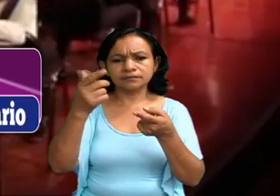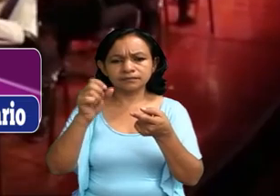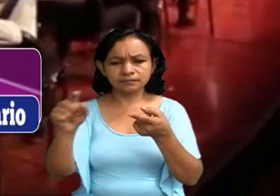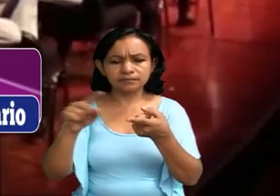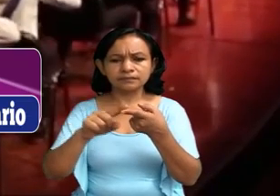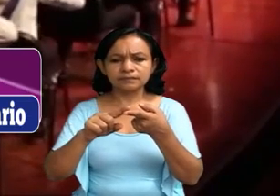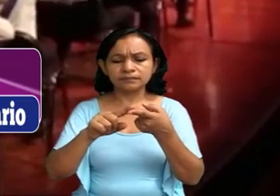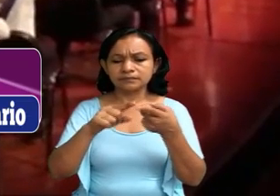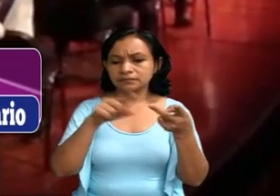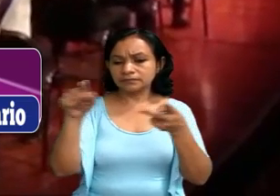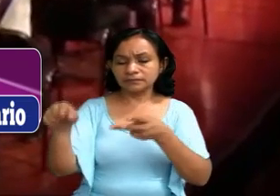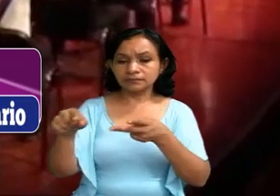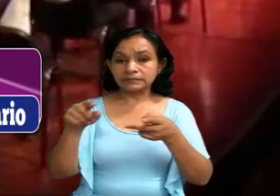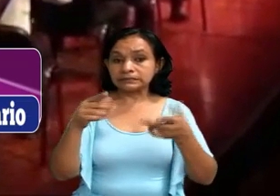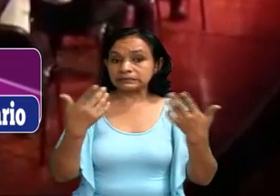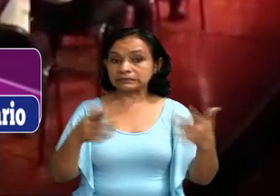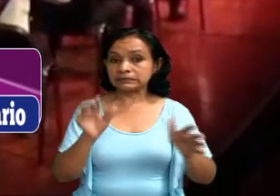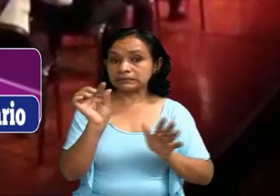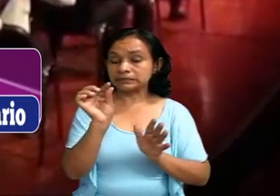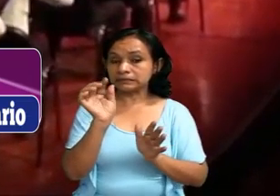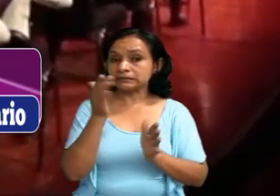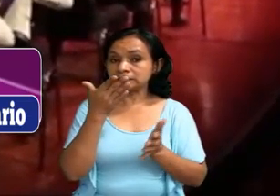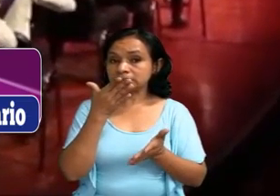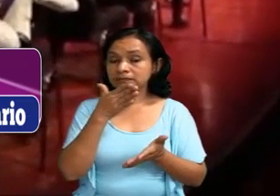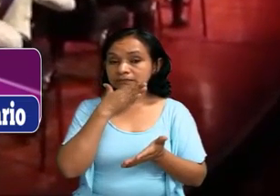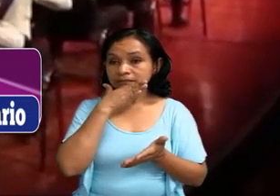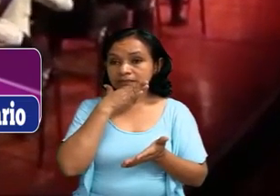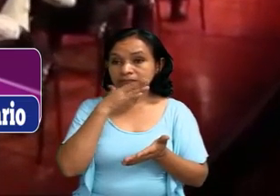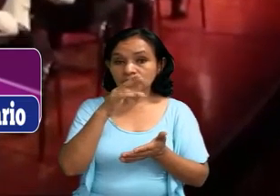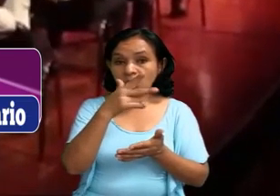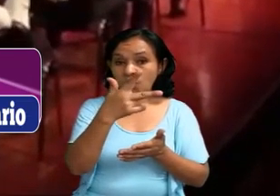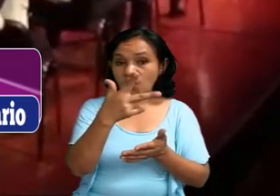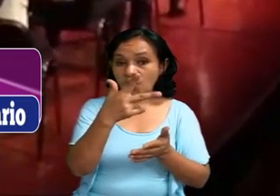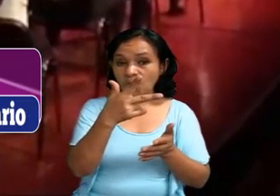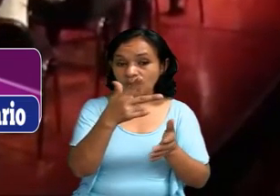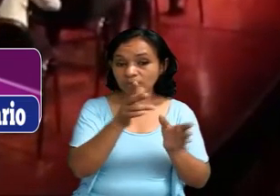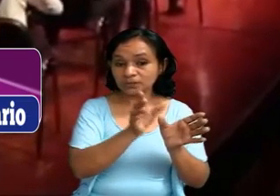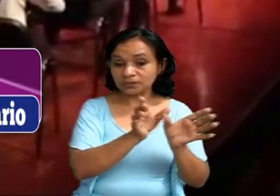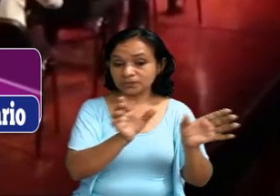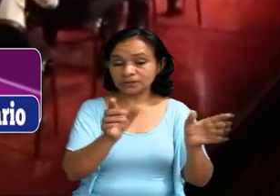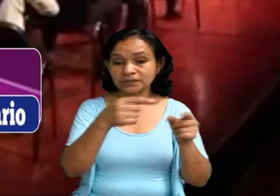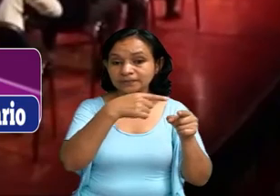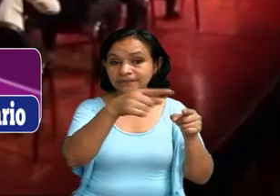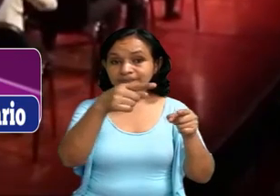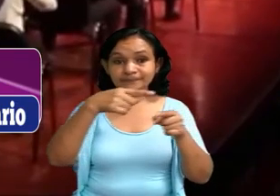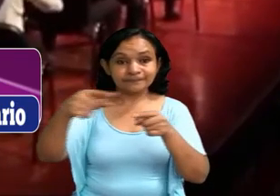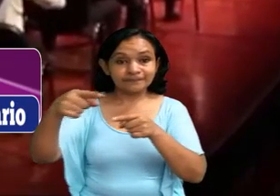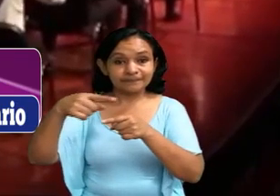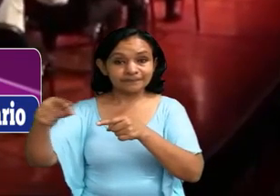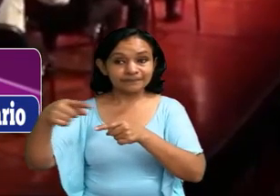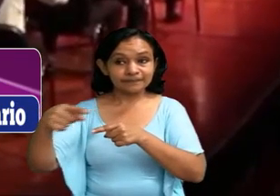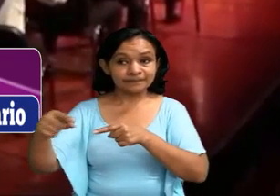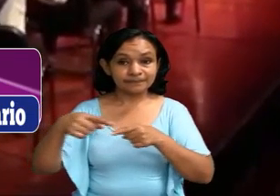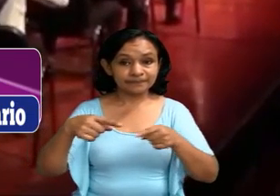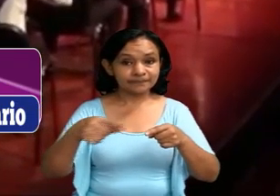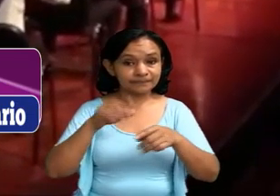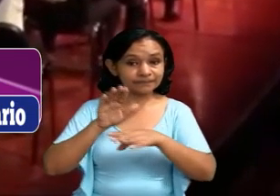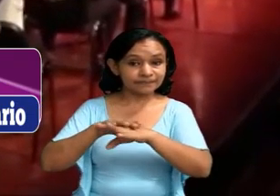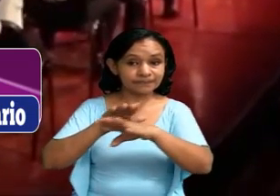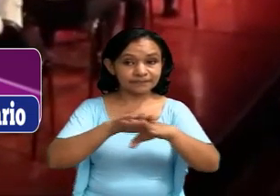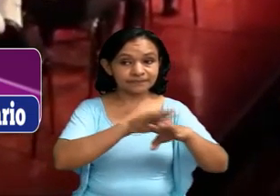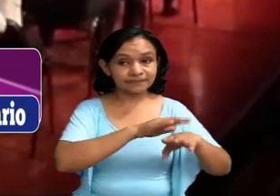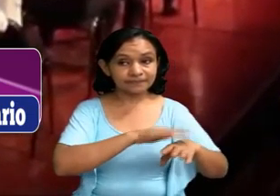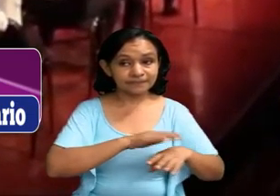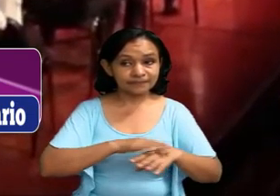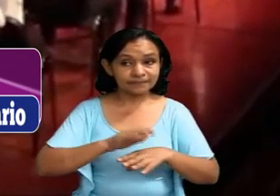muy delicados. Entonces, al inicio quisimos poner 8 instrumentos en 8 municipios, pero el nivel de convocatoria de cada